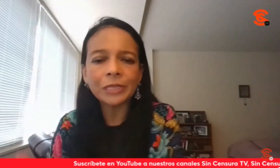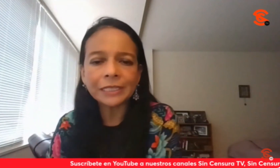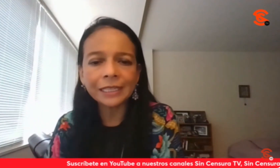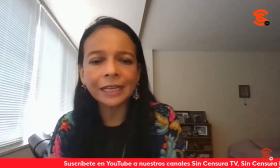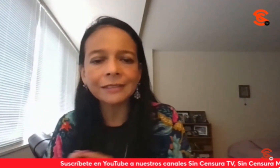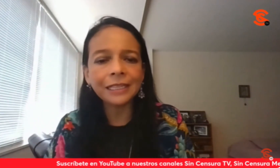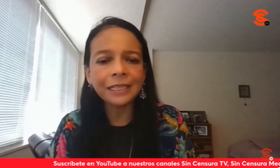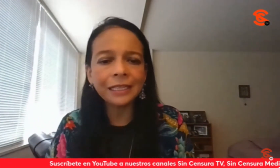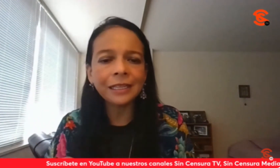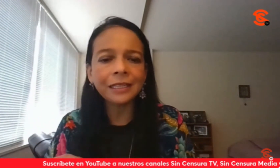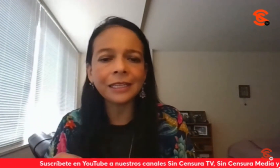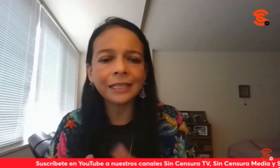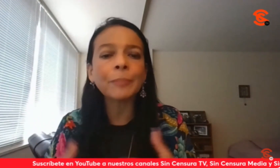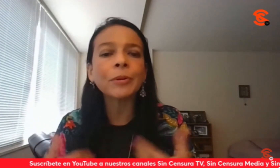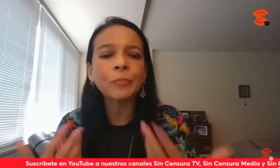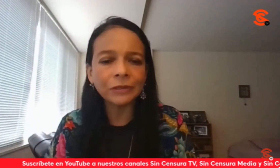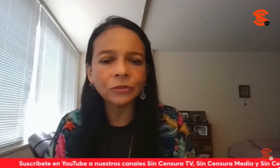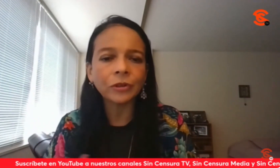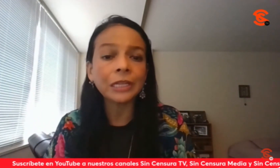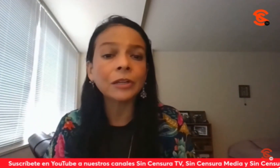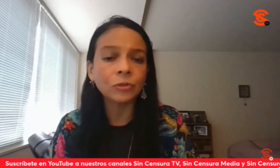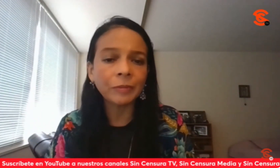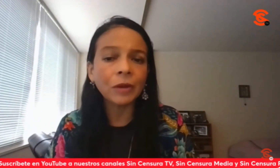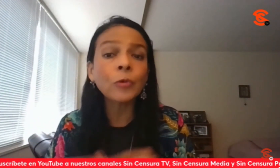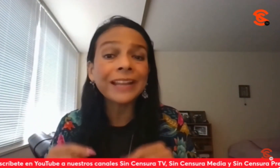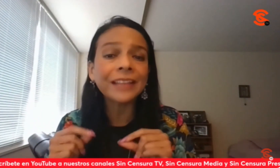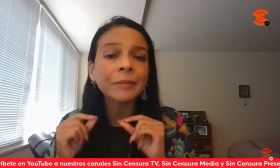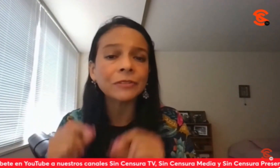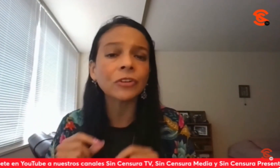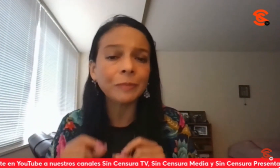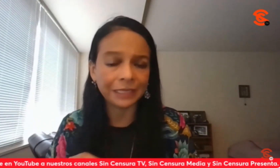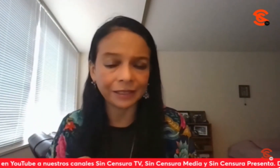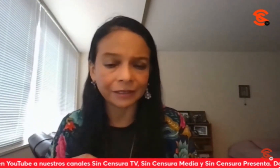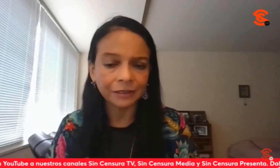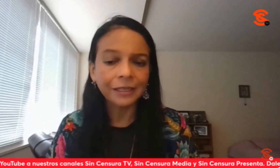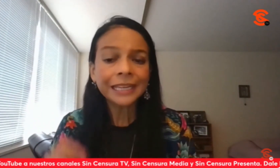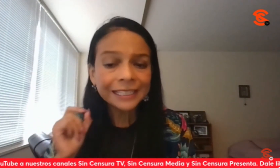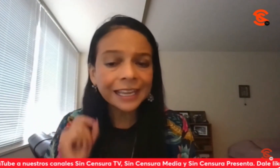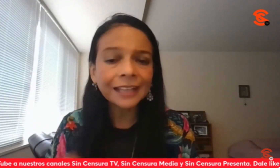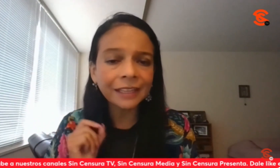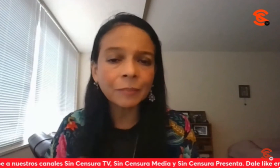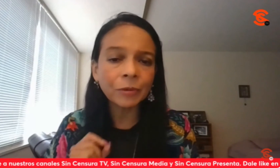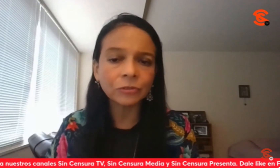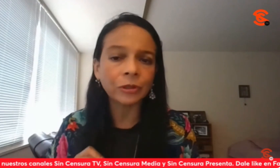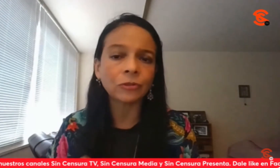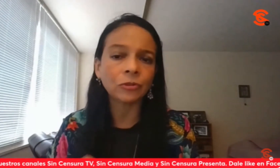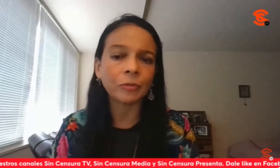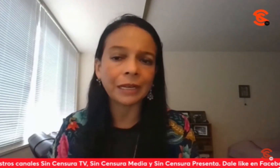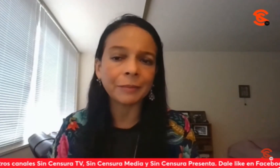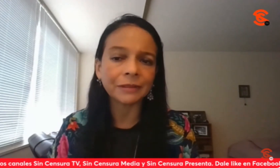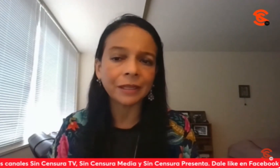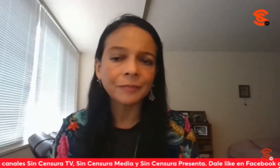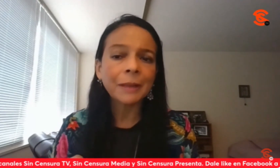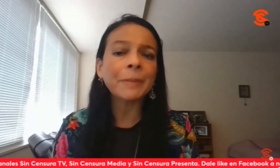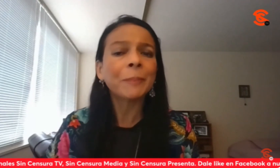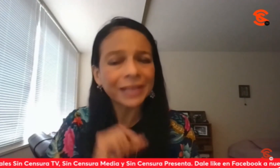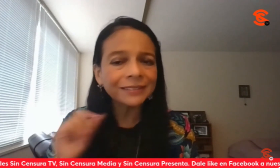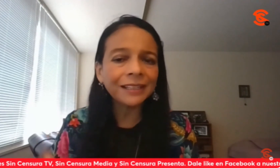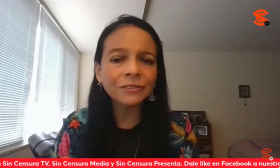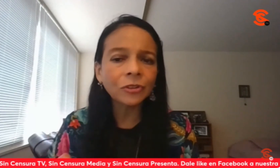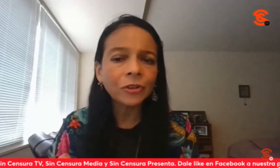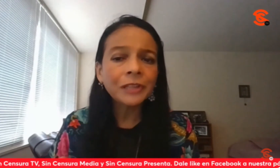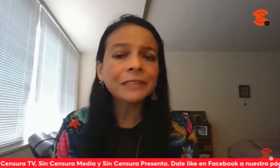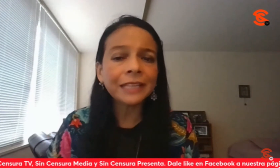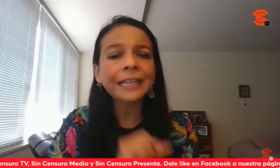de políticas y que ha propuesto inclusive una intervención militar. Y ya se ha puesto esto sobre la mesa. Pero para